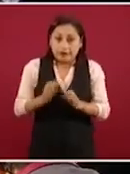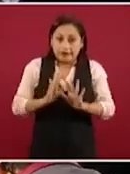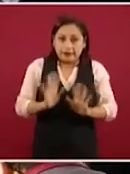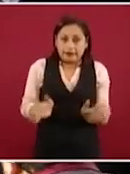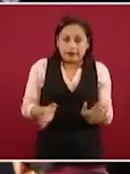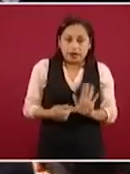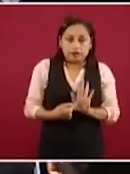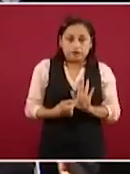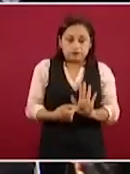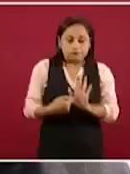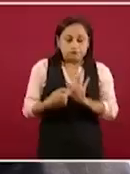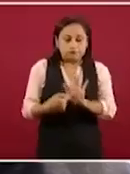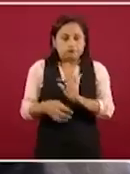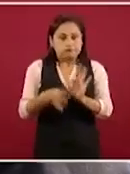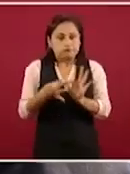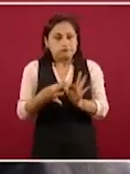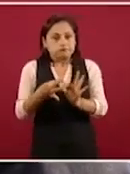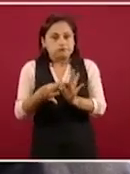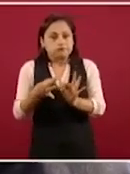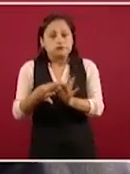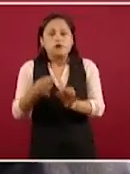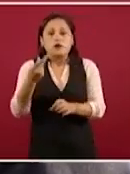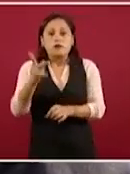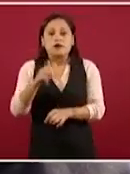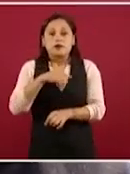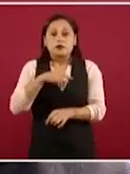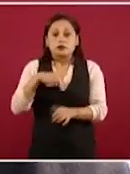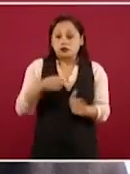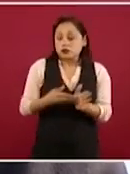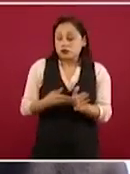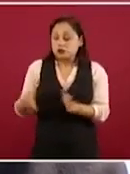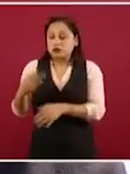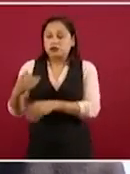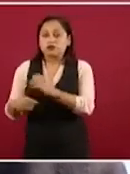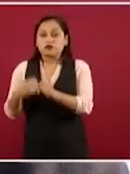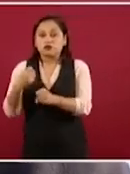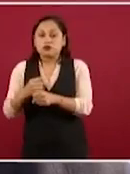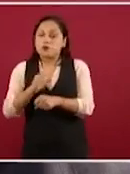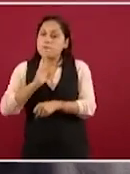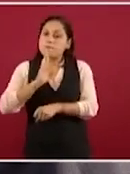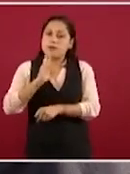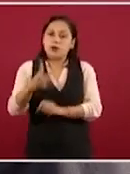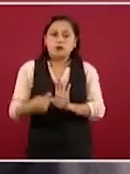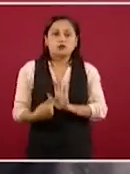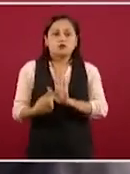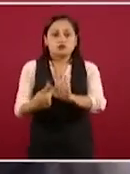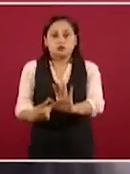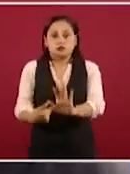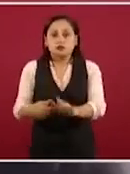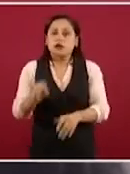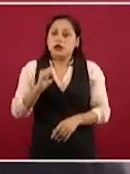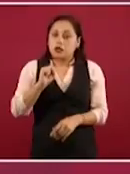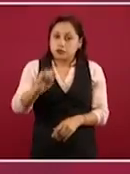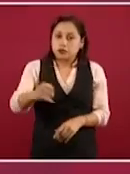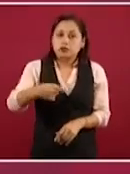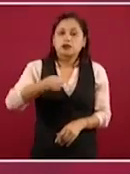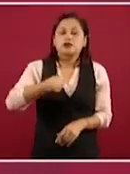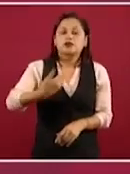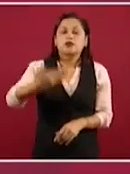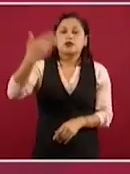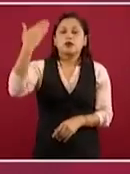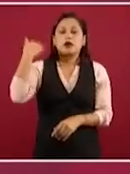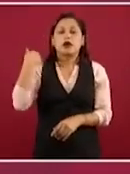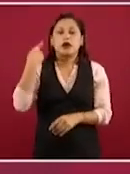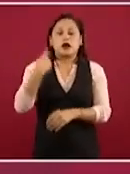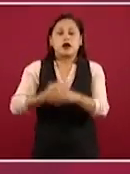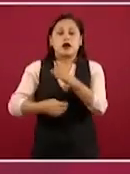resultados, pero vamos a mejorar los resultados. Y en efecto, hice 100 compromisos hace